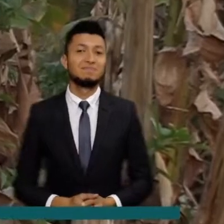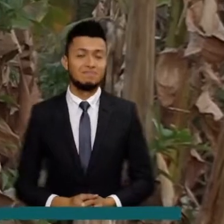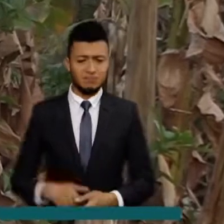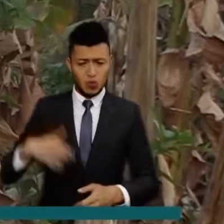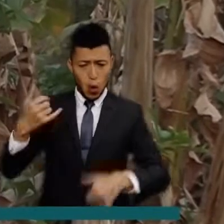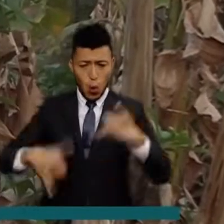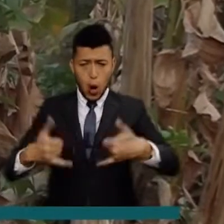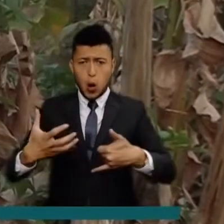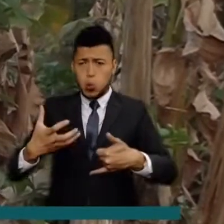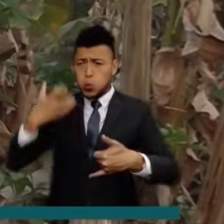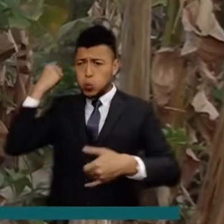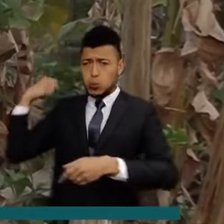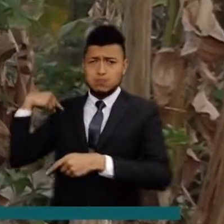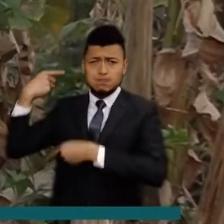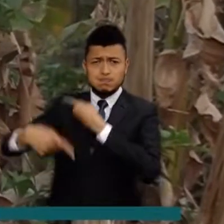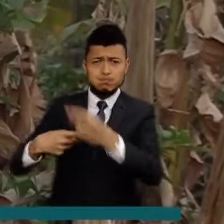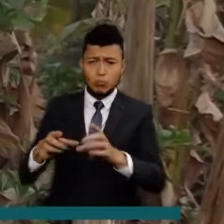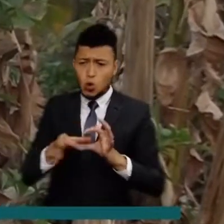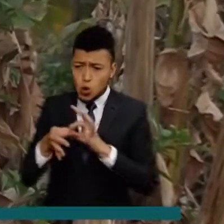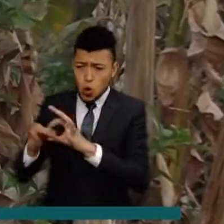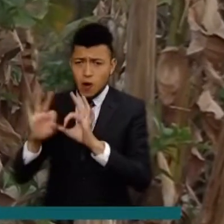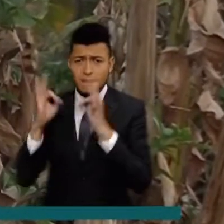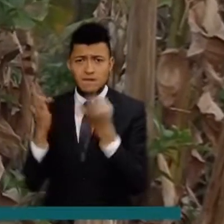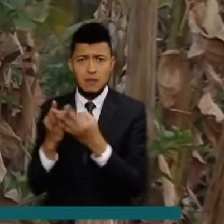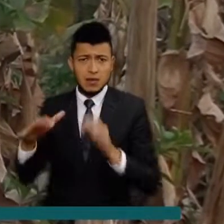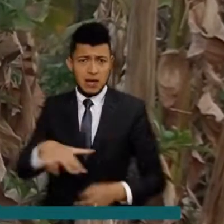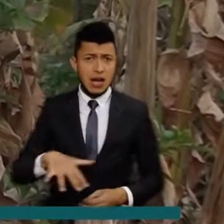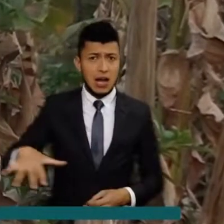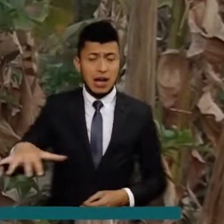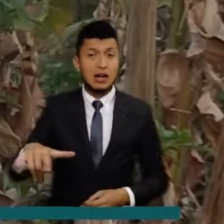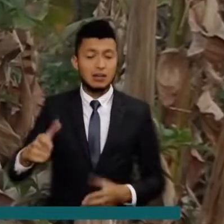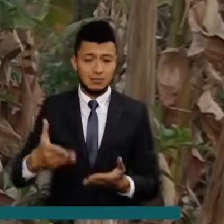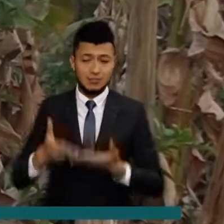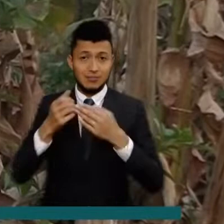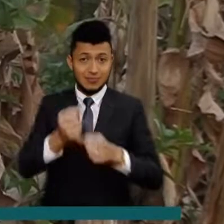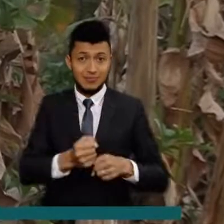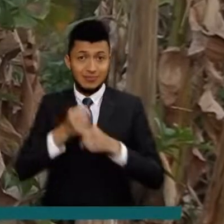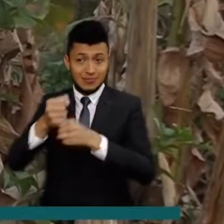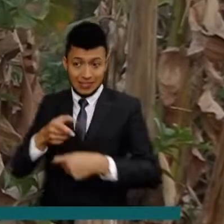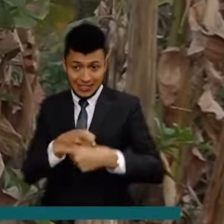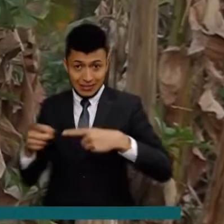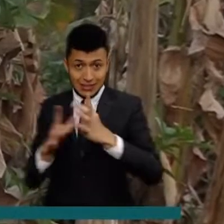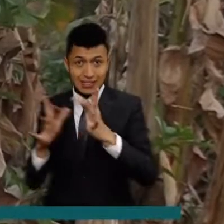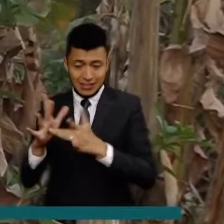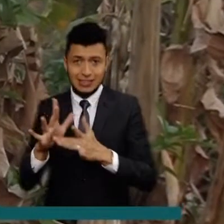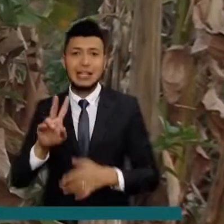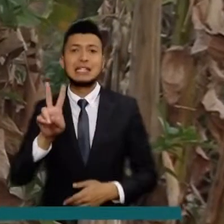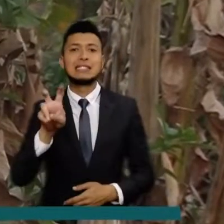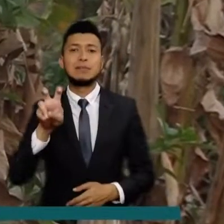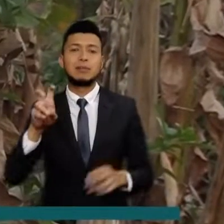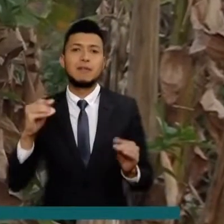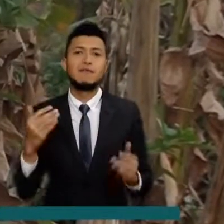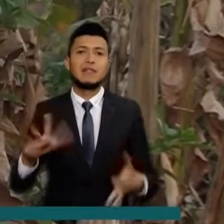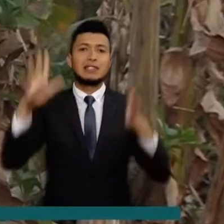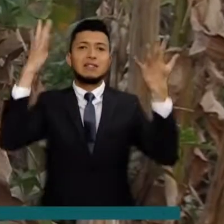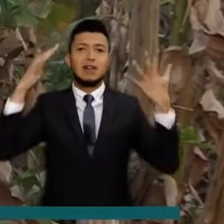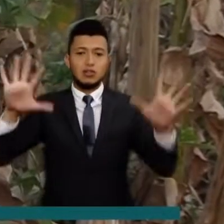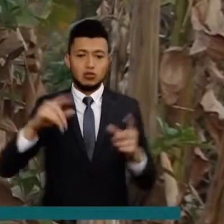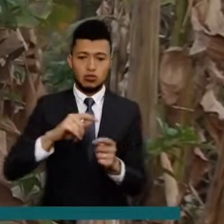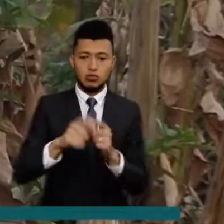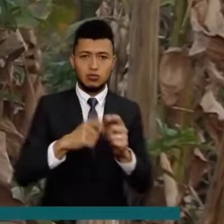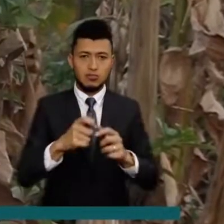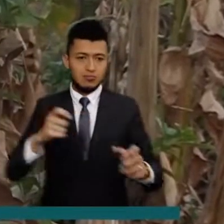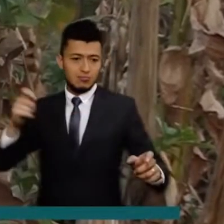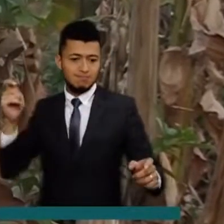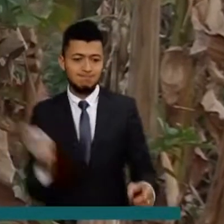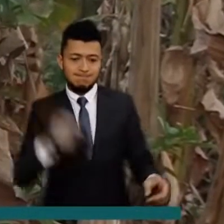Con el ánimo de rescatar los juegos más tradicionales del llano y la unión familiar en esta Semana Santa, en Puerto Carreño se lleva a cabo el 7º Festival del Trompo y la Zaranda,